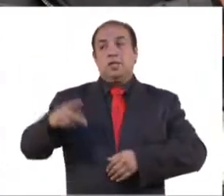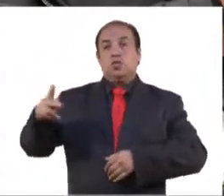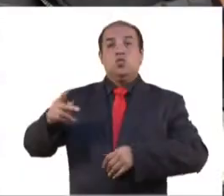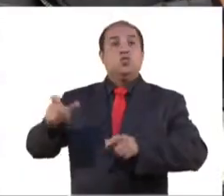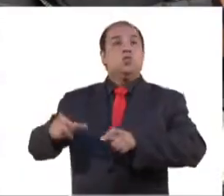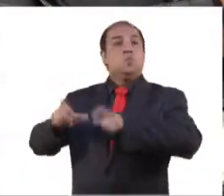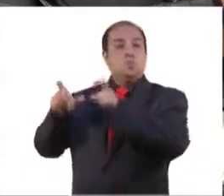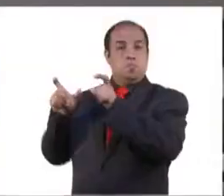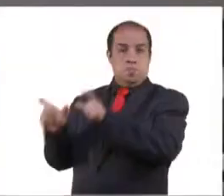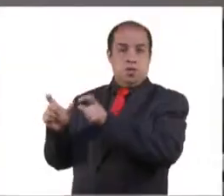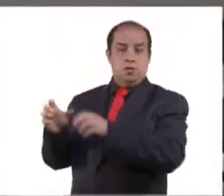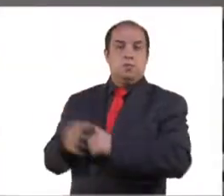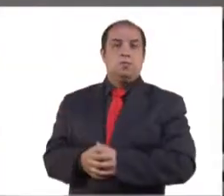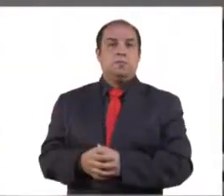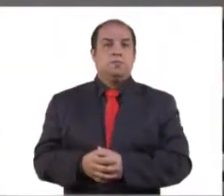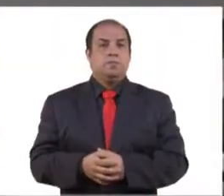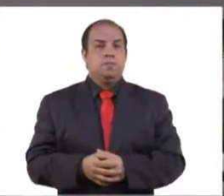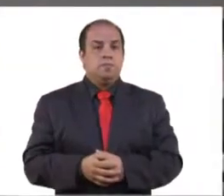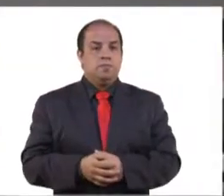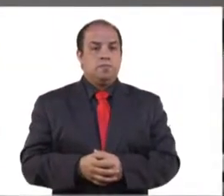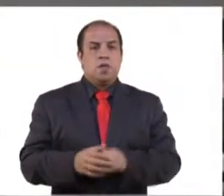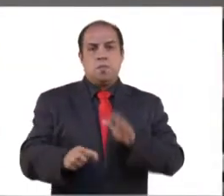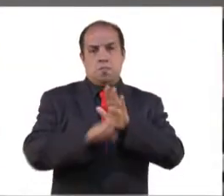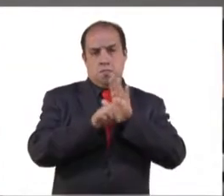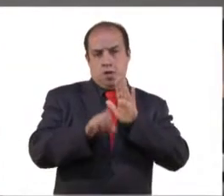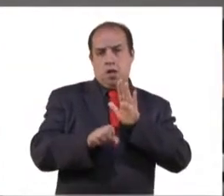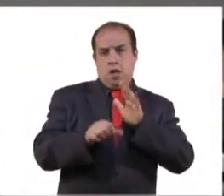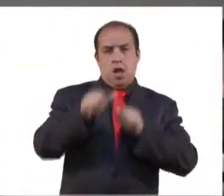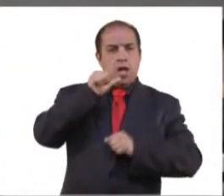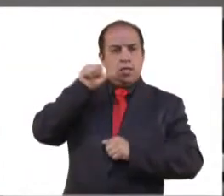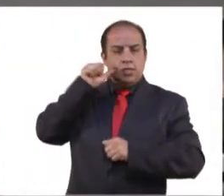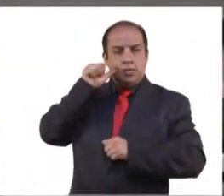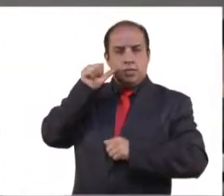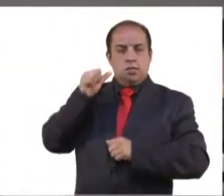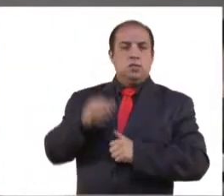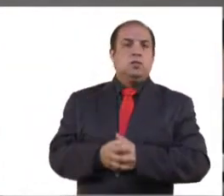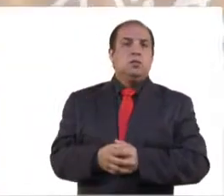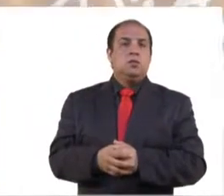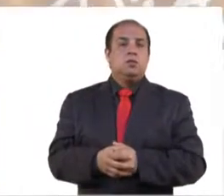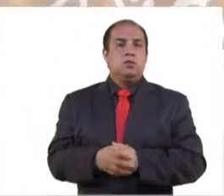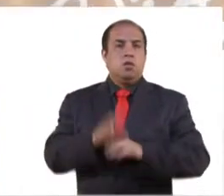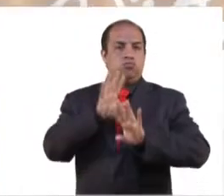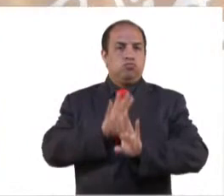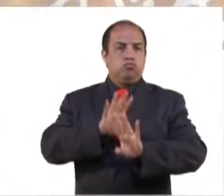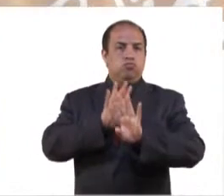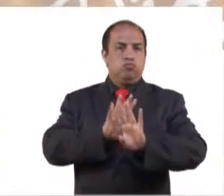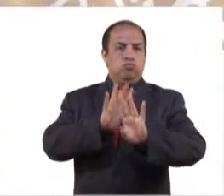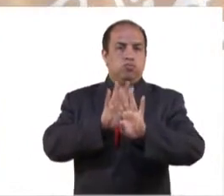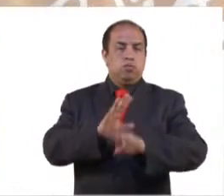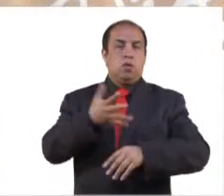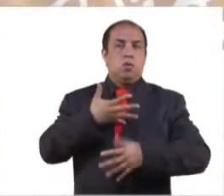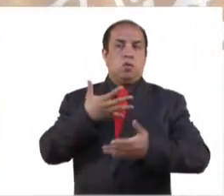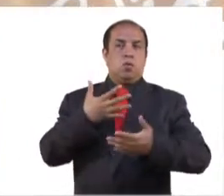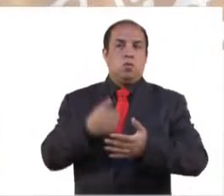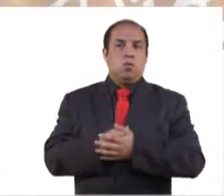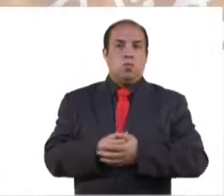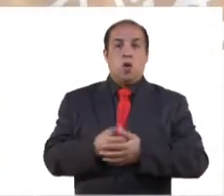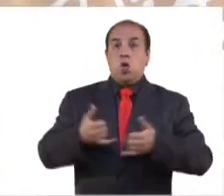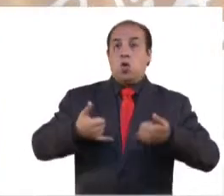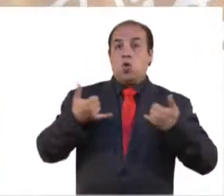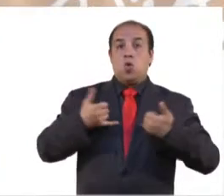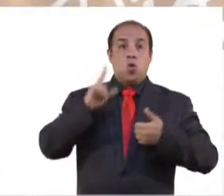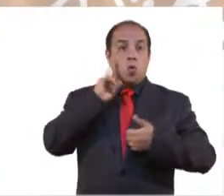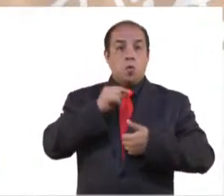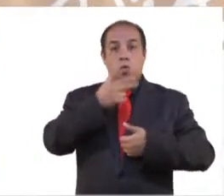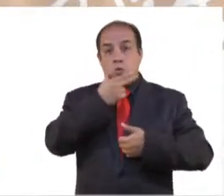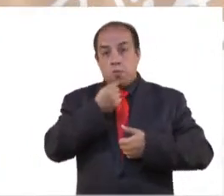presidente. Pues imagínense el día de ayer, o sea, no hubo más que pues las jóvenes y jóvenes